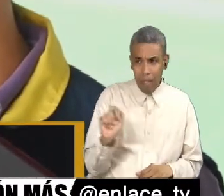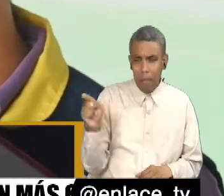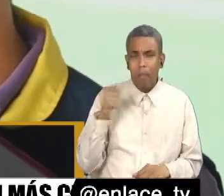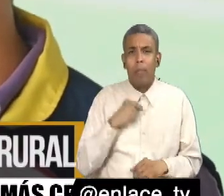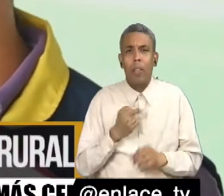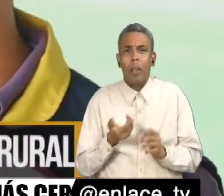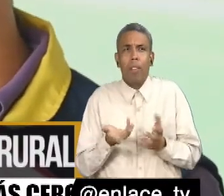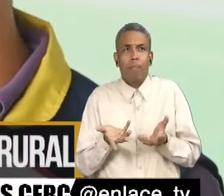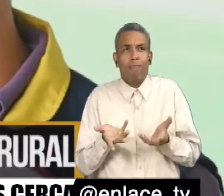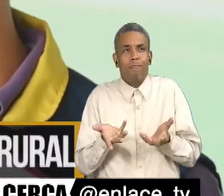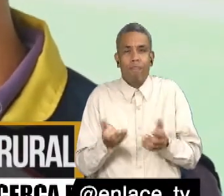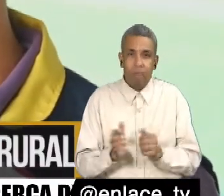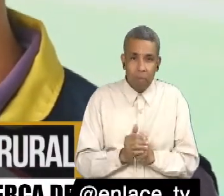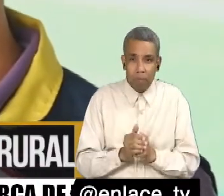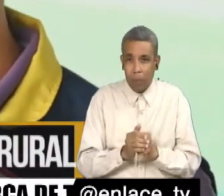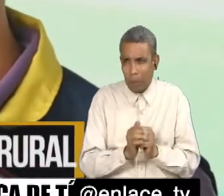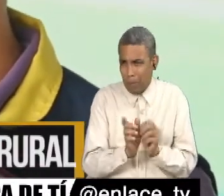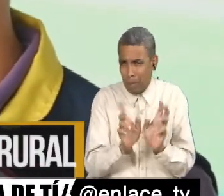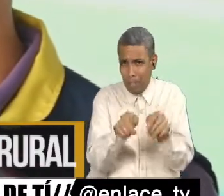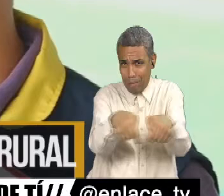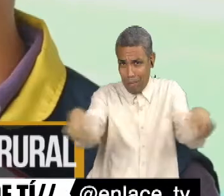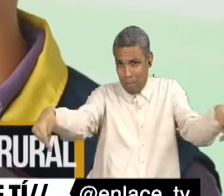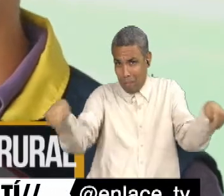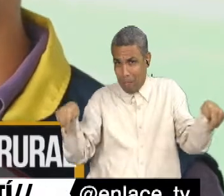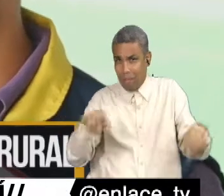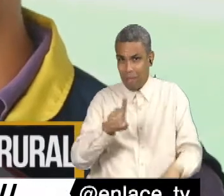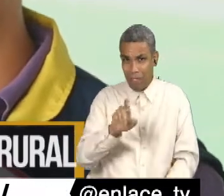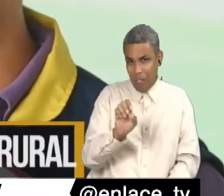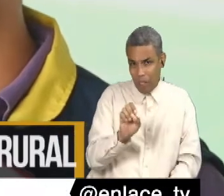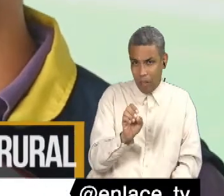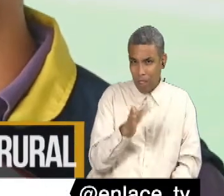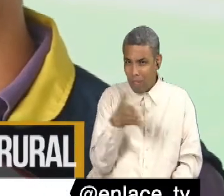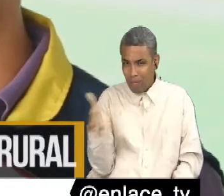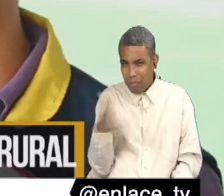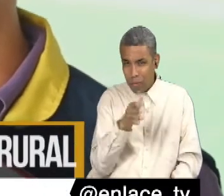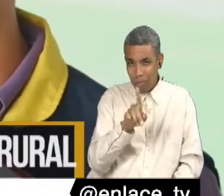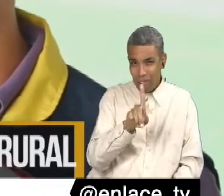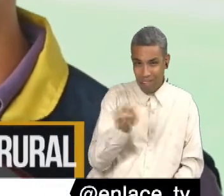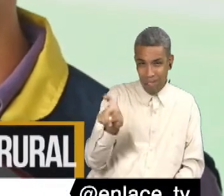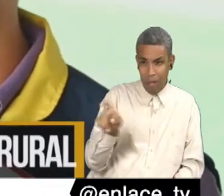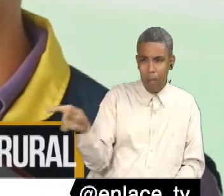más de 60 a 100 hectáreas de pérdidas que tienen unos pequeños